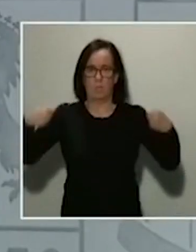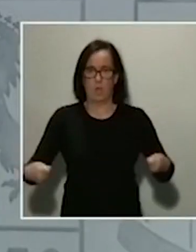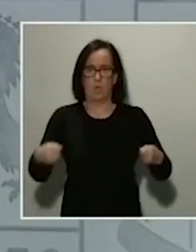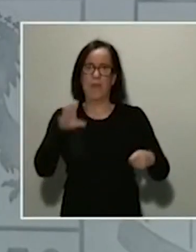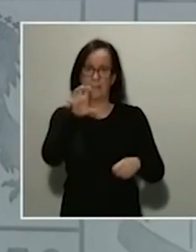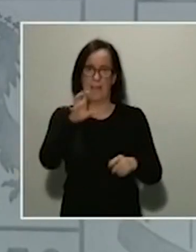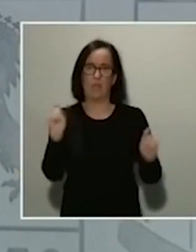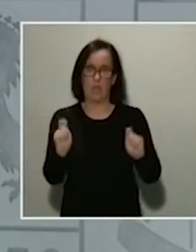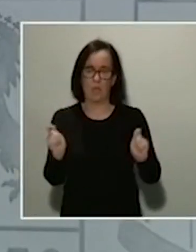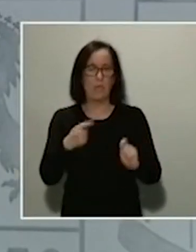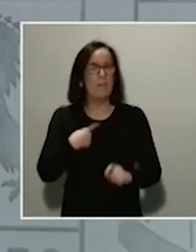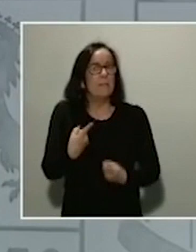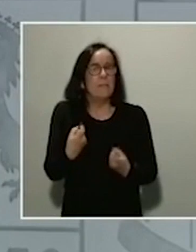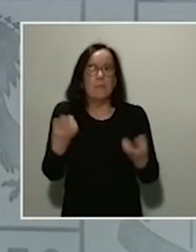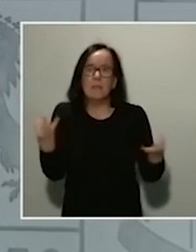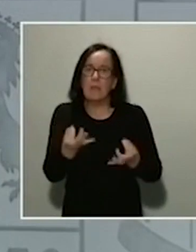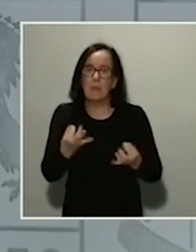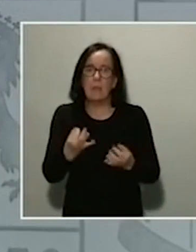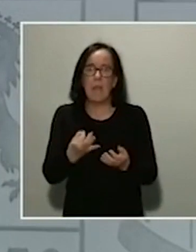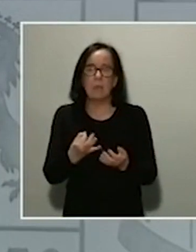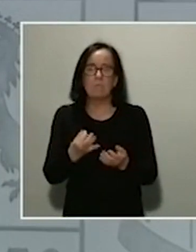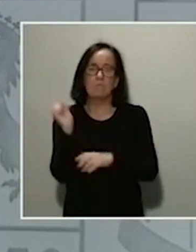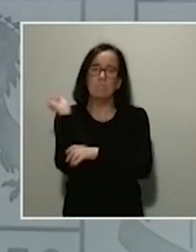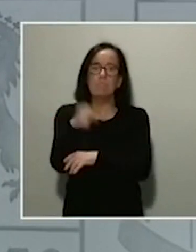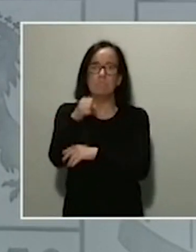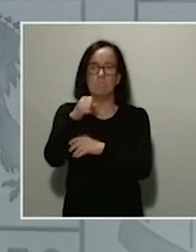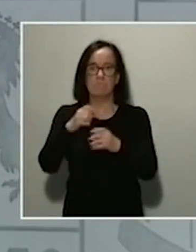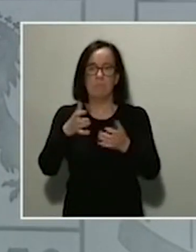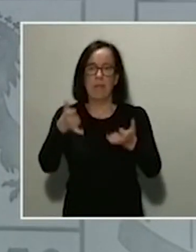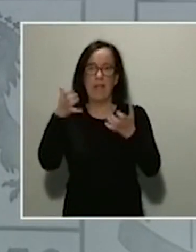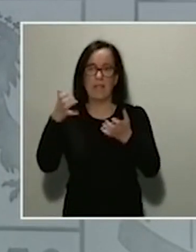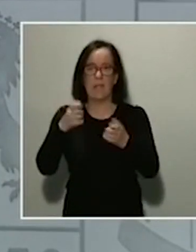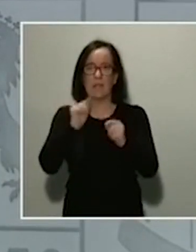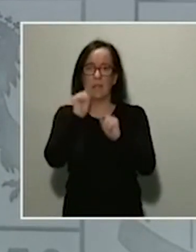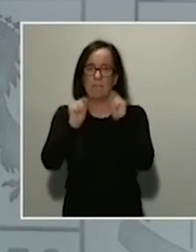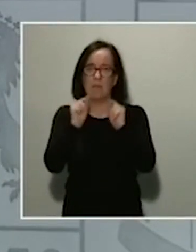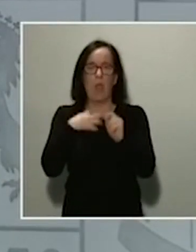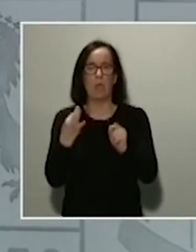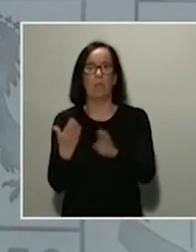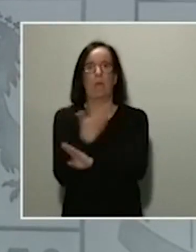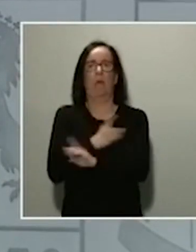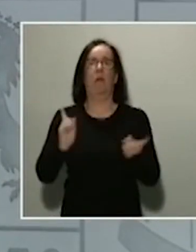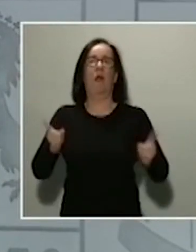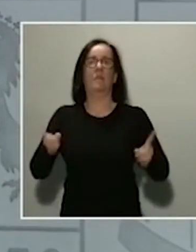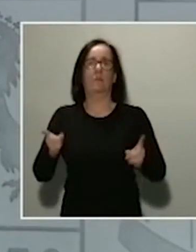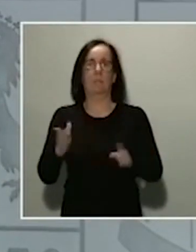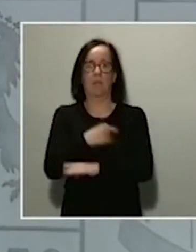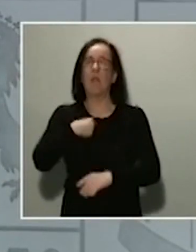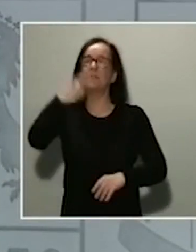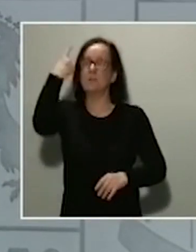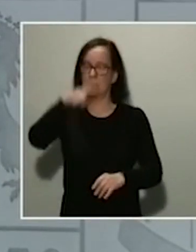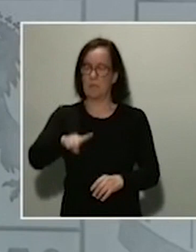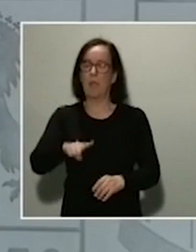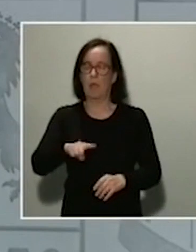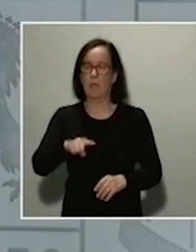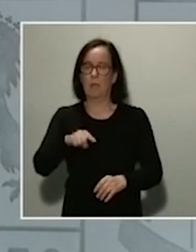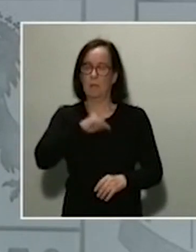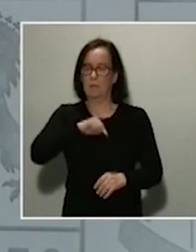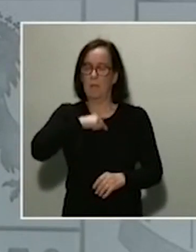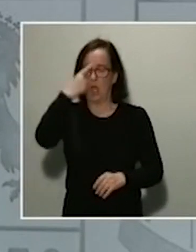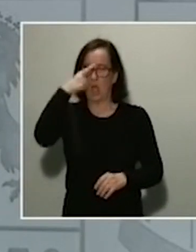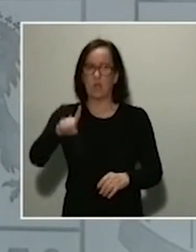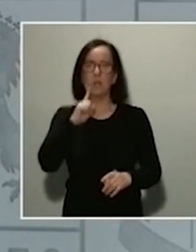Es imprescindible para vencer al virus seguir anticipándonos. Y soy muy consciente que es una